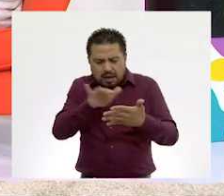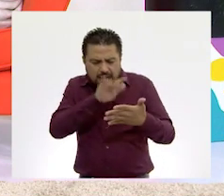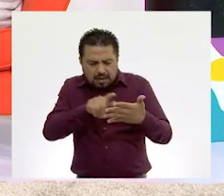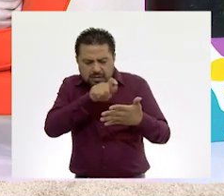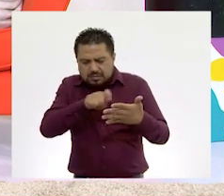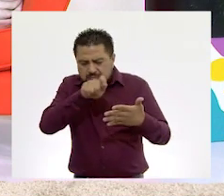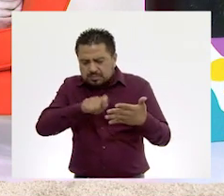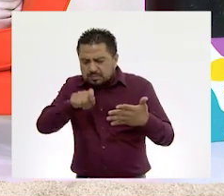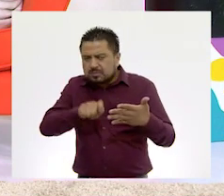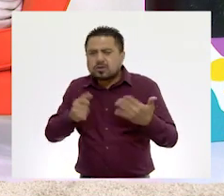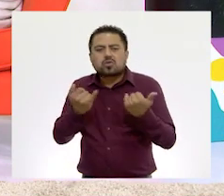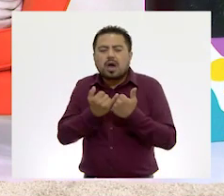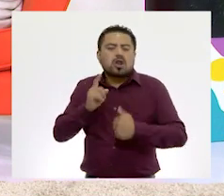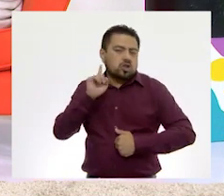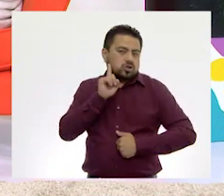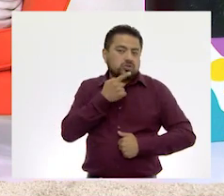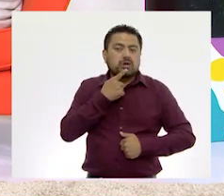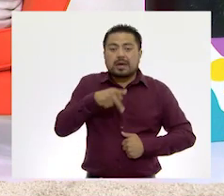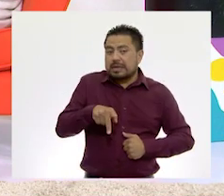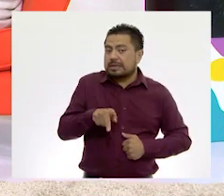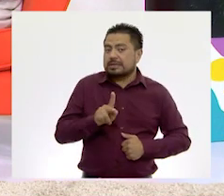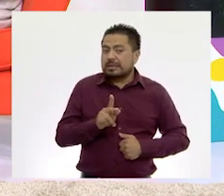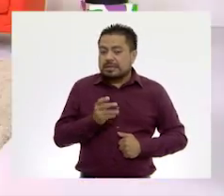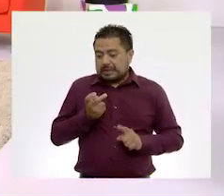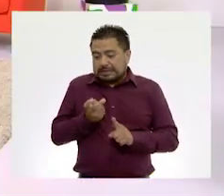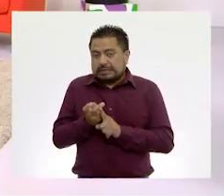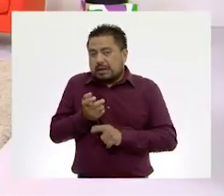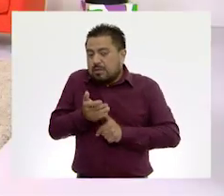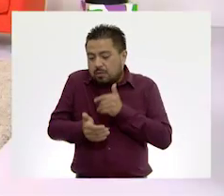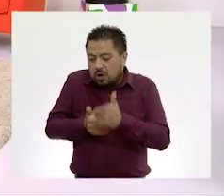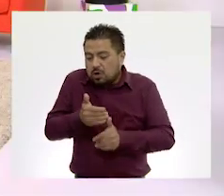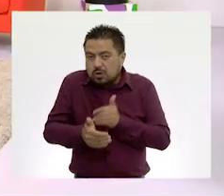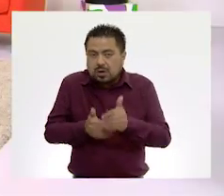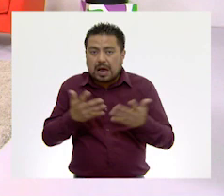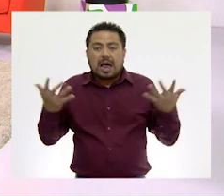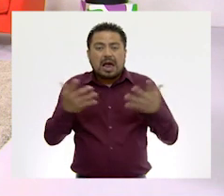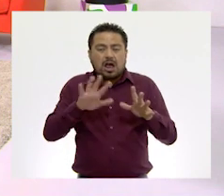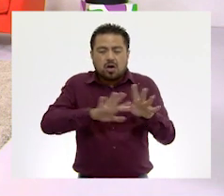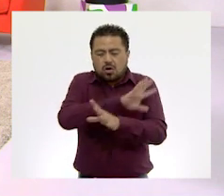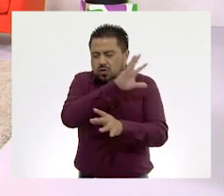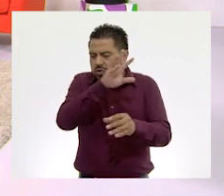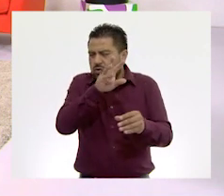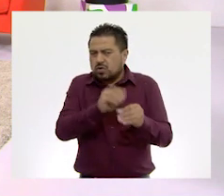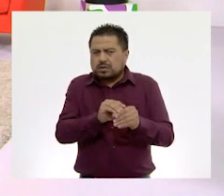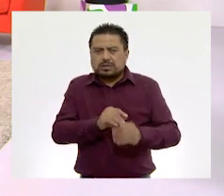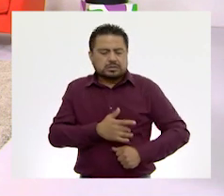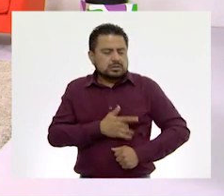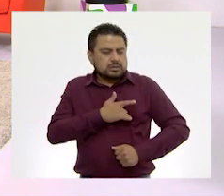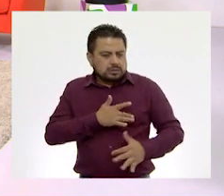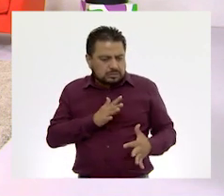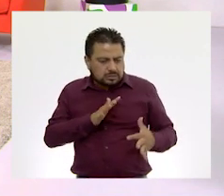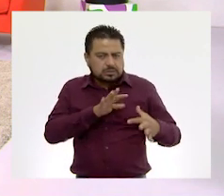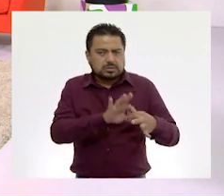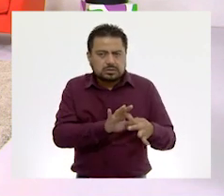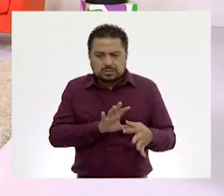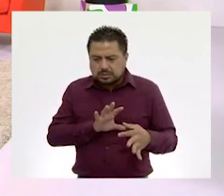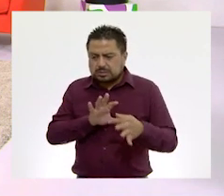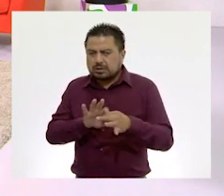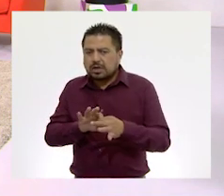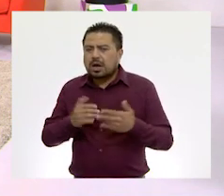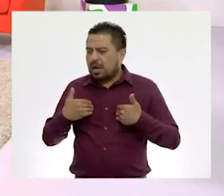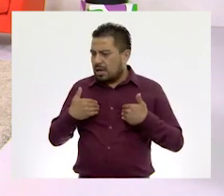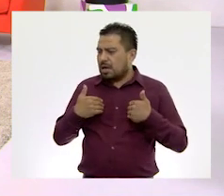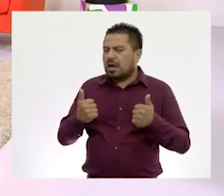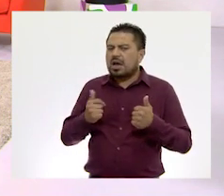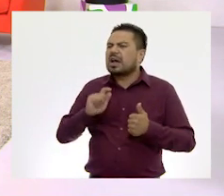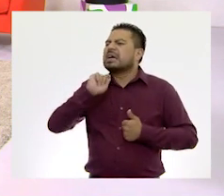lo mismo con el niño sordo, nada más que en este proceso de que estén haciendo todo el tiempo sentido y conexión y